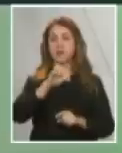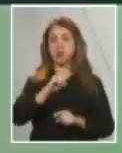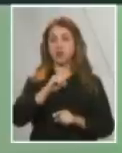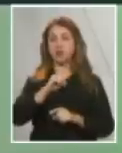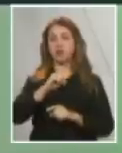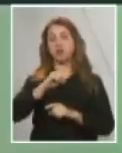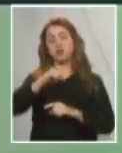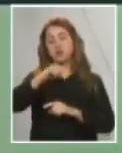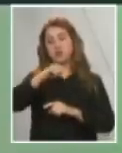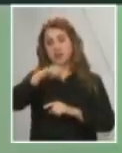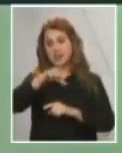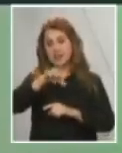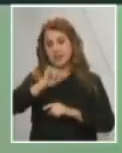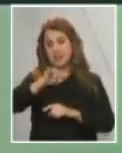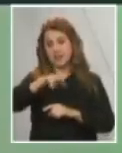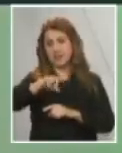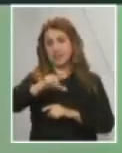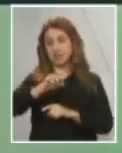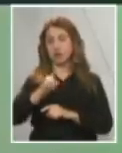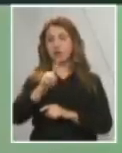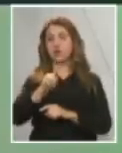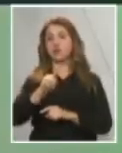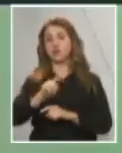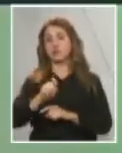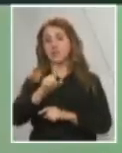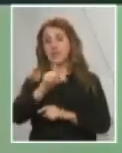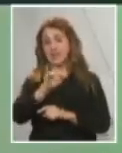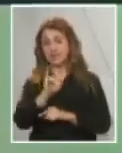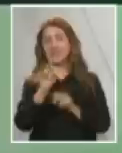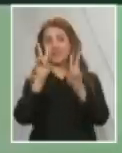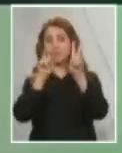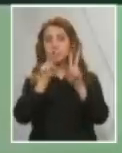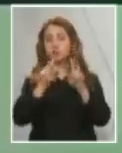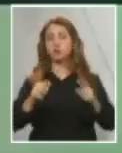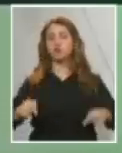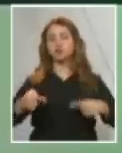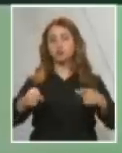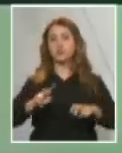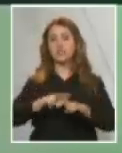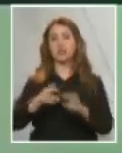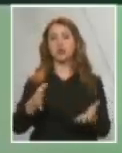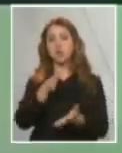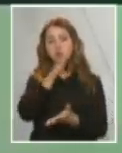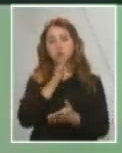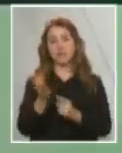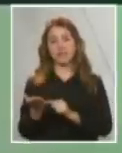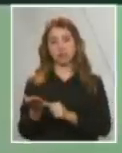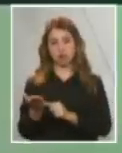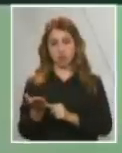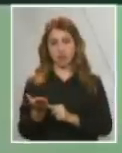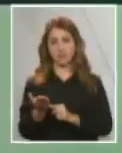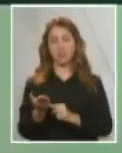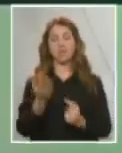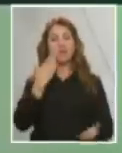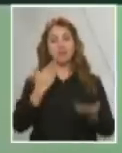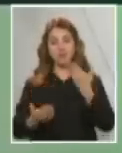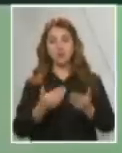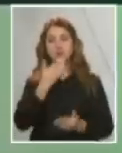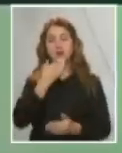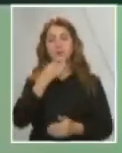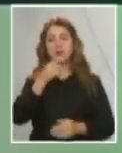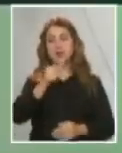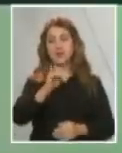mielomeningocele, ¿ya? Sí. Tema que vamos a después conversar, el tema de tu silla y cómo ocupas la tecnología. Y es beneficiaria además del